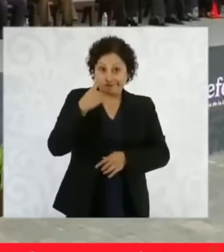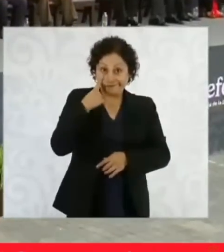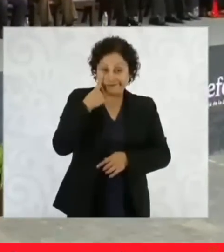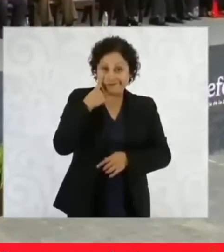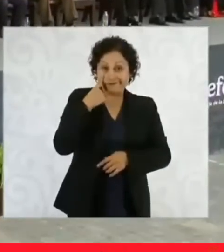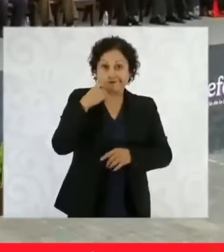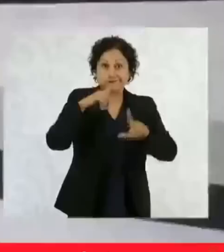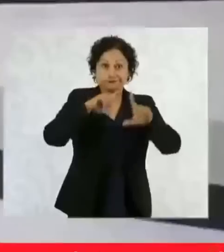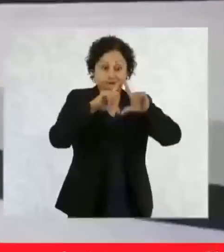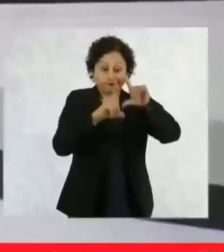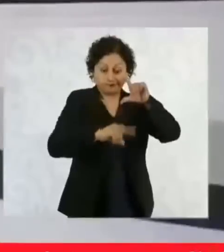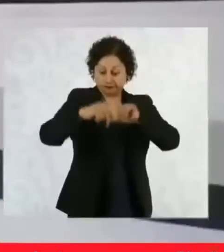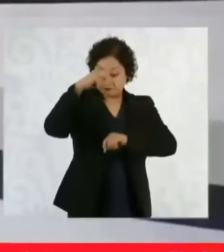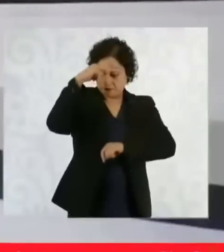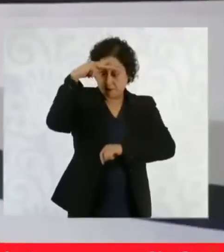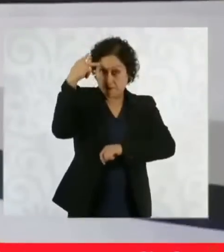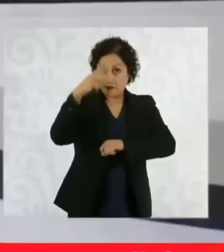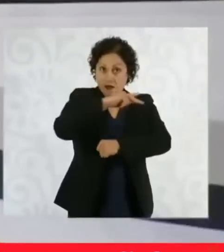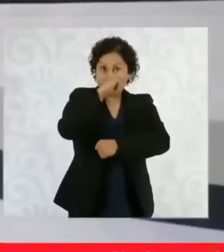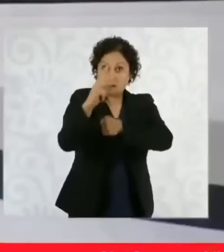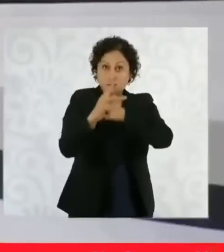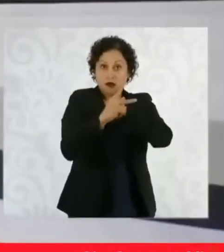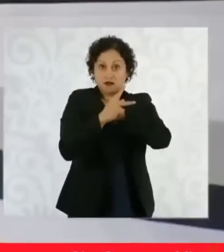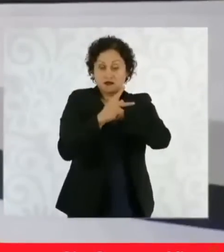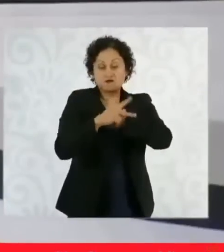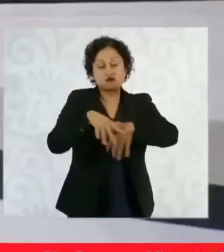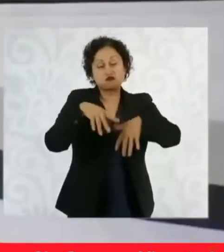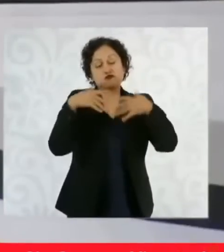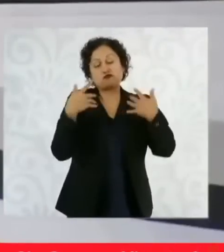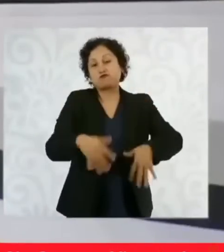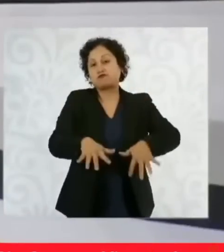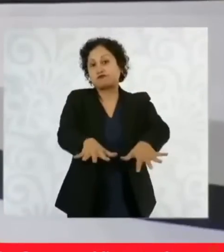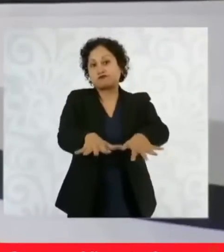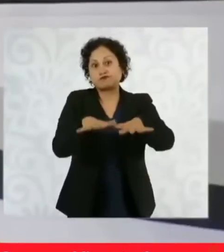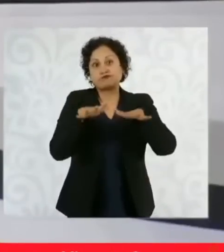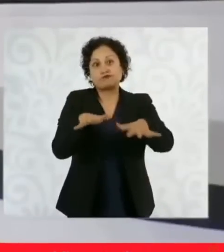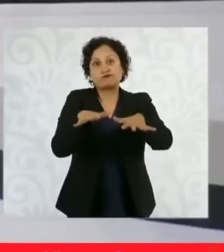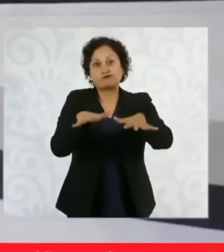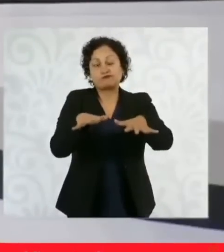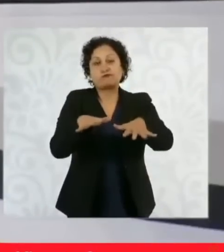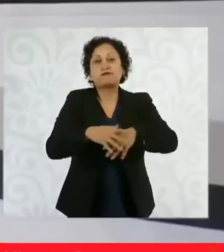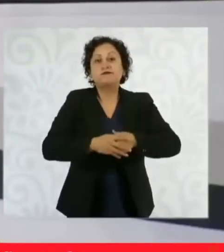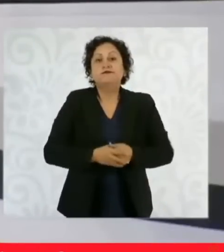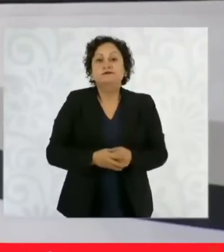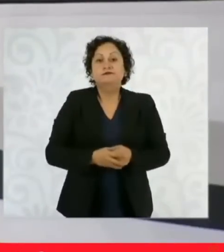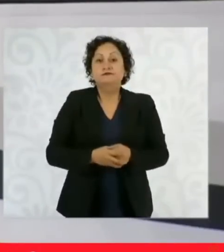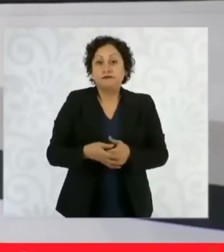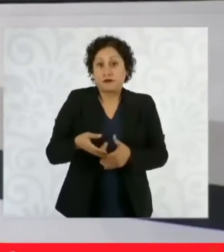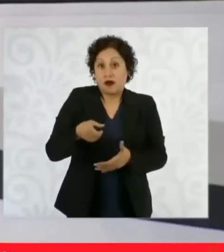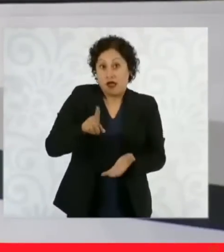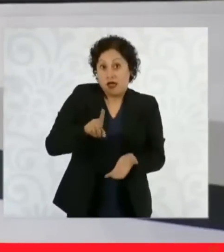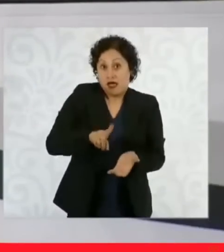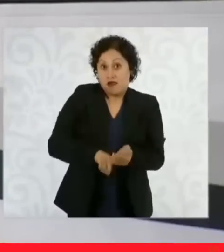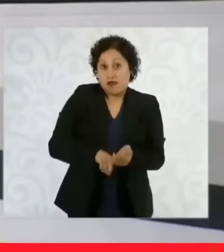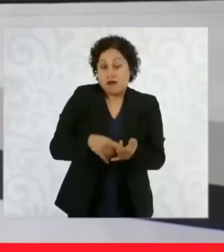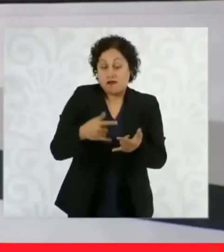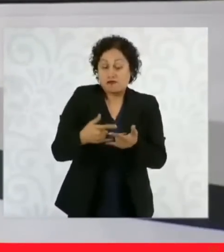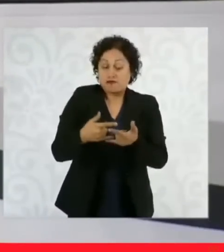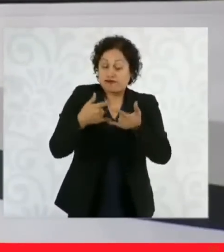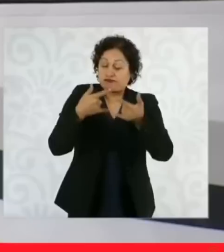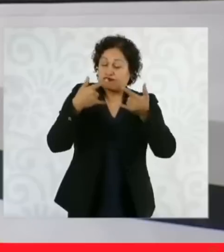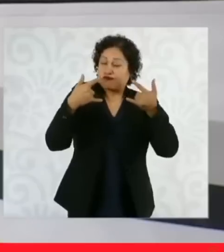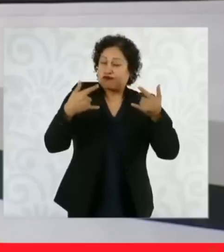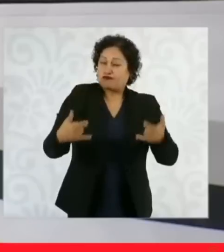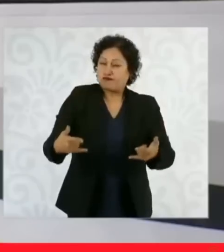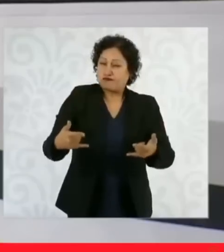es extraordinaria. Tenemos orígenes en civilizaciones que se